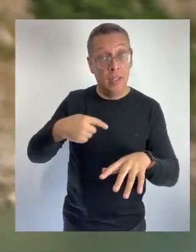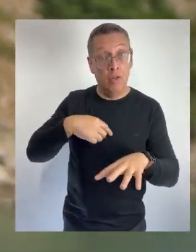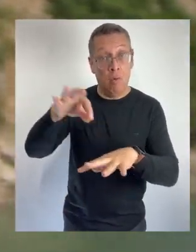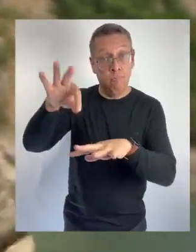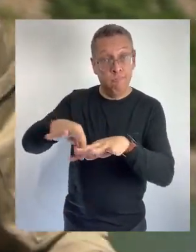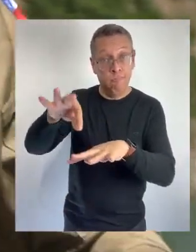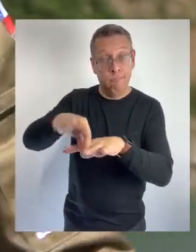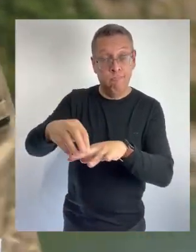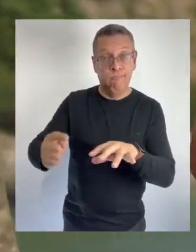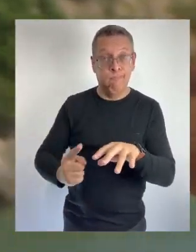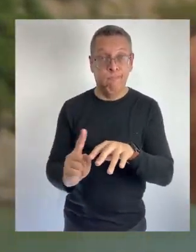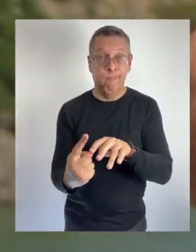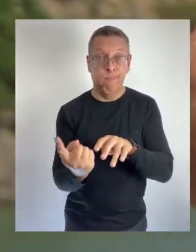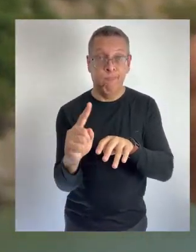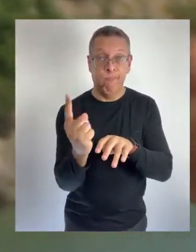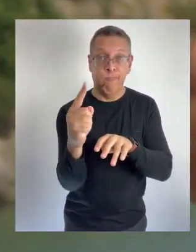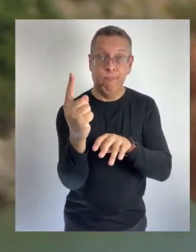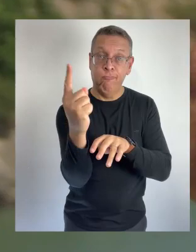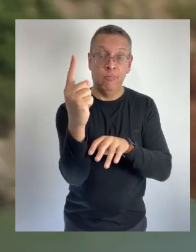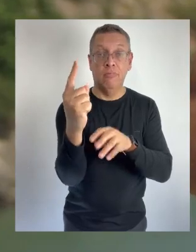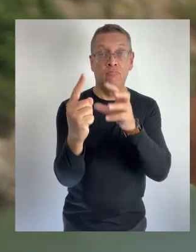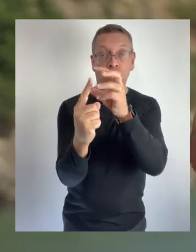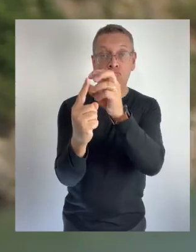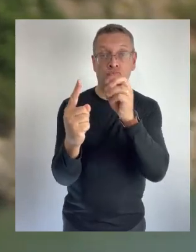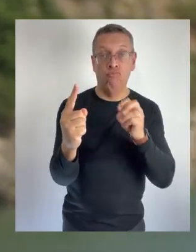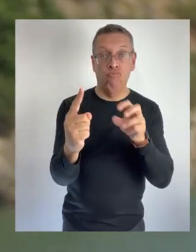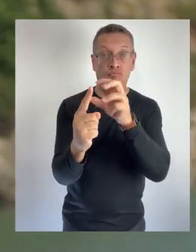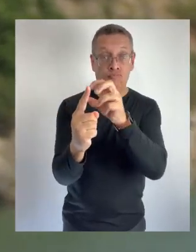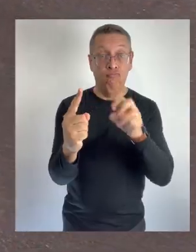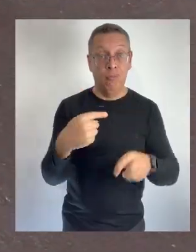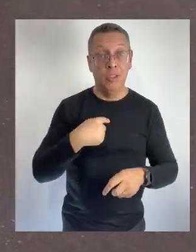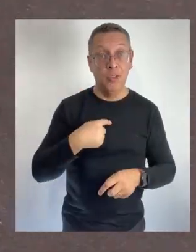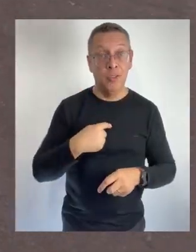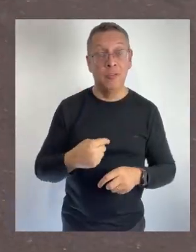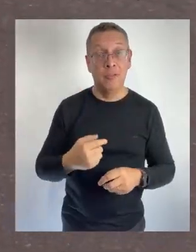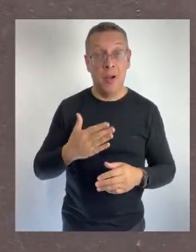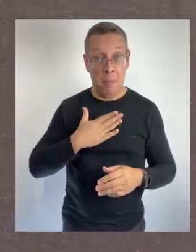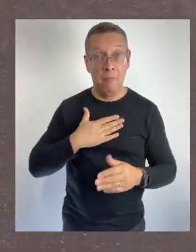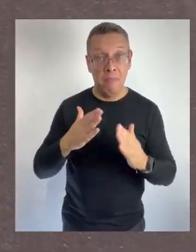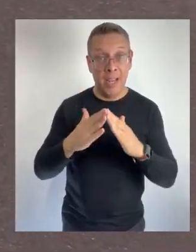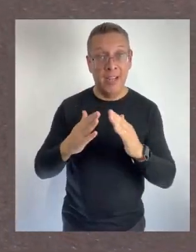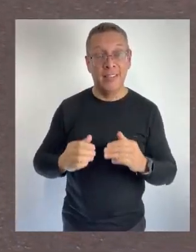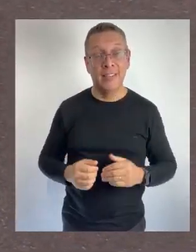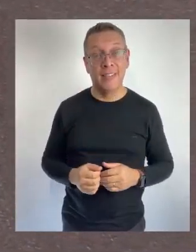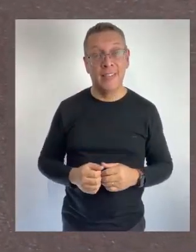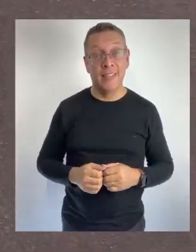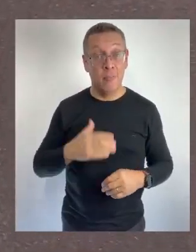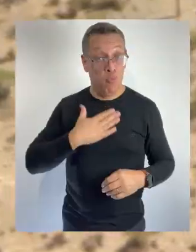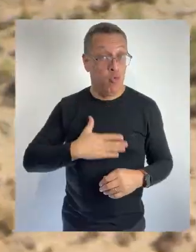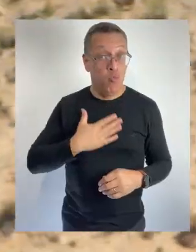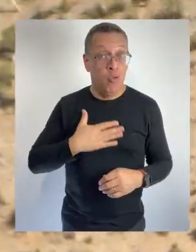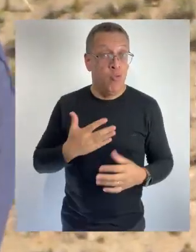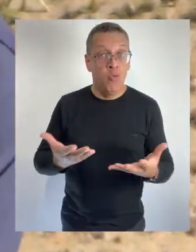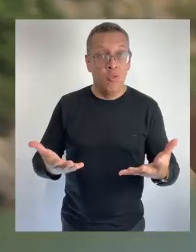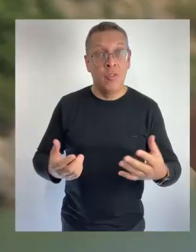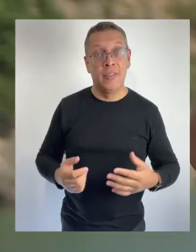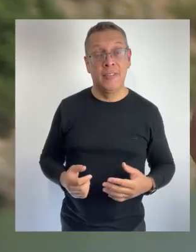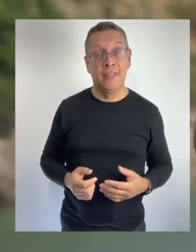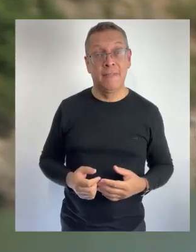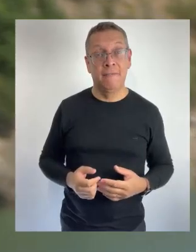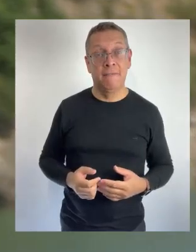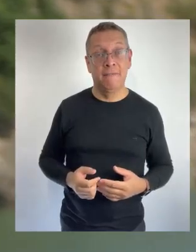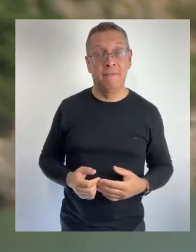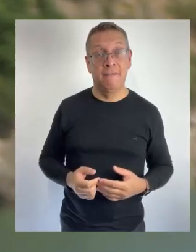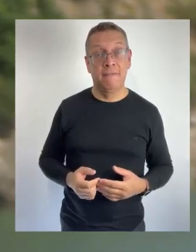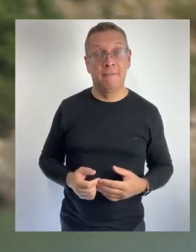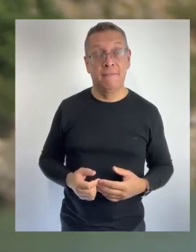en el jardín empiezo a subir los pimentones, la ají, la tomate. Y sacas tú todo, me imagino. Es que me gusta. Orgánico. Es el